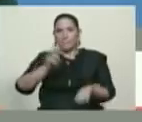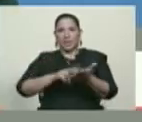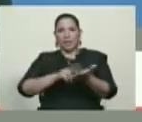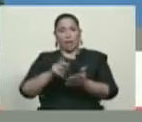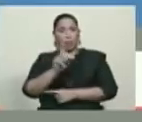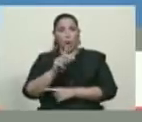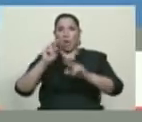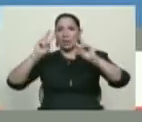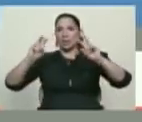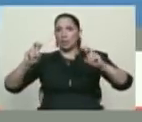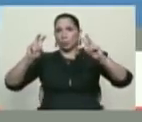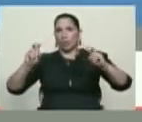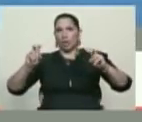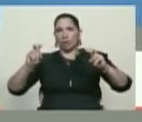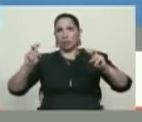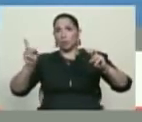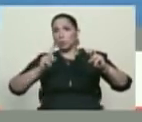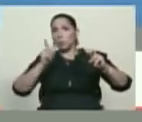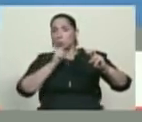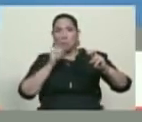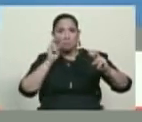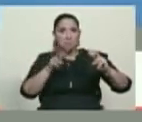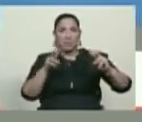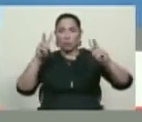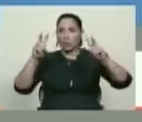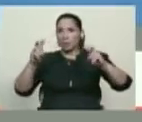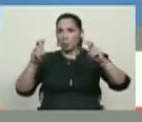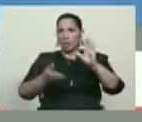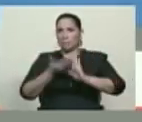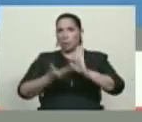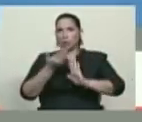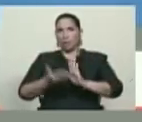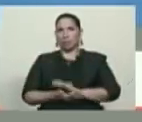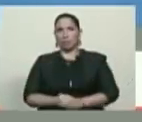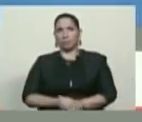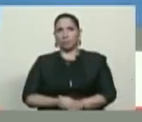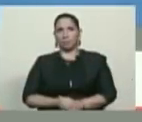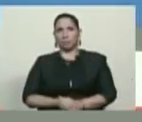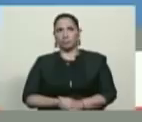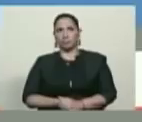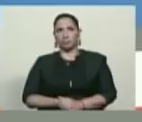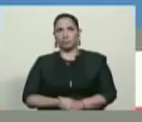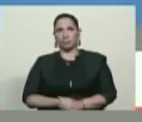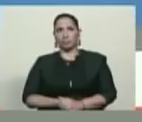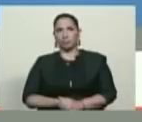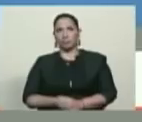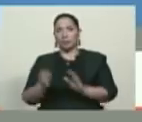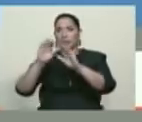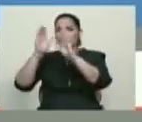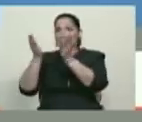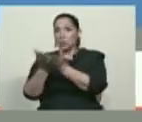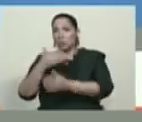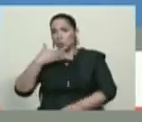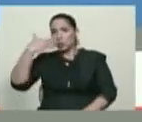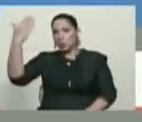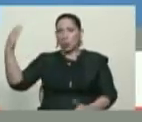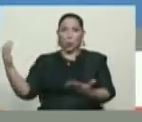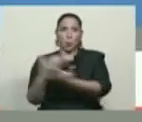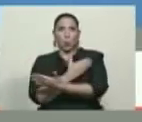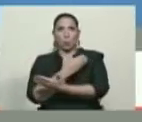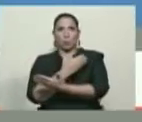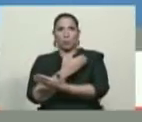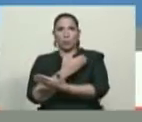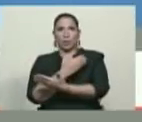titulares. Yo no he visto un titular importante en el mundo occidental que diga que hay un golpe de Estado en